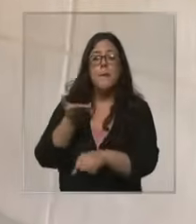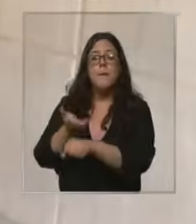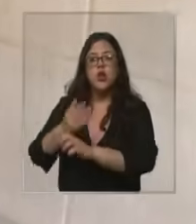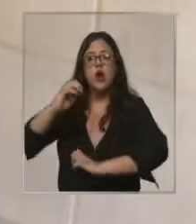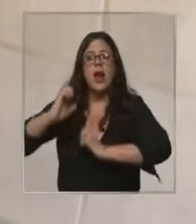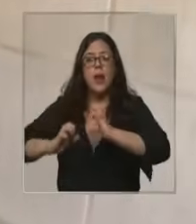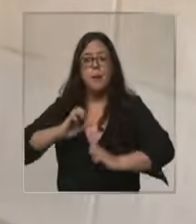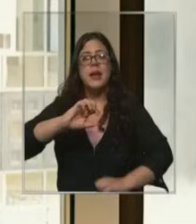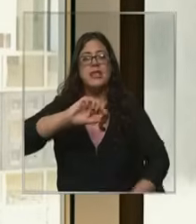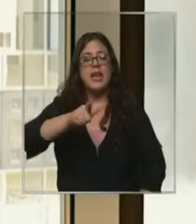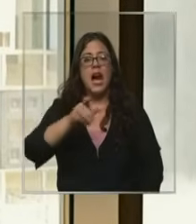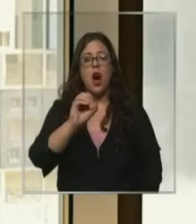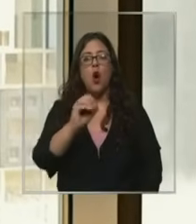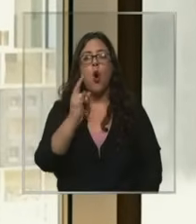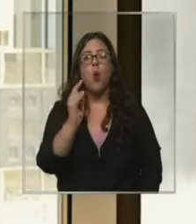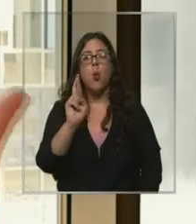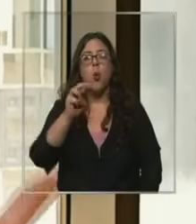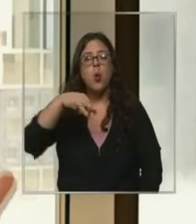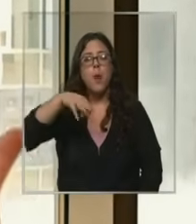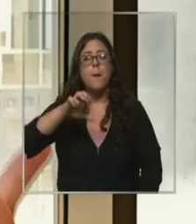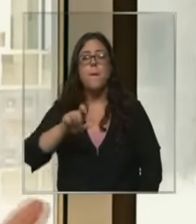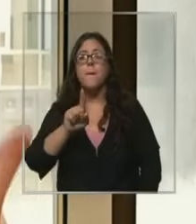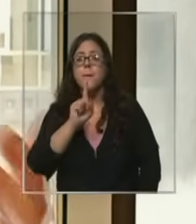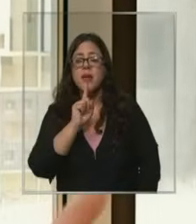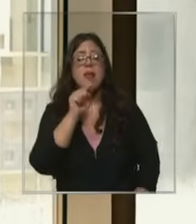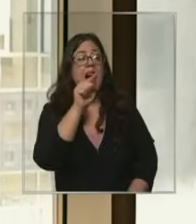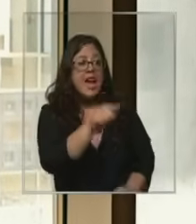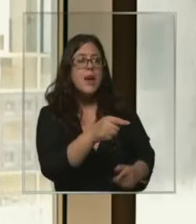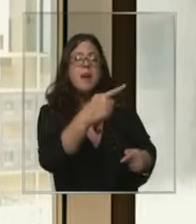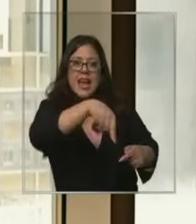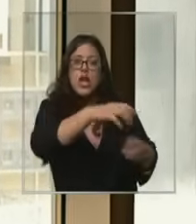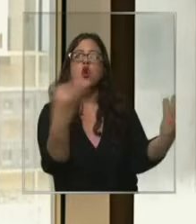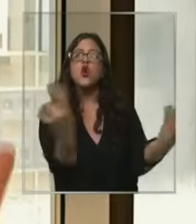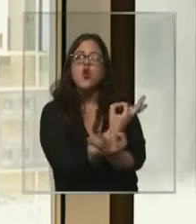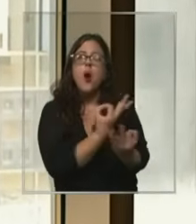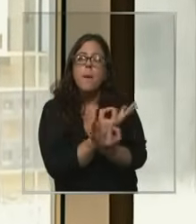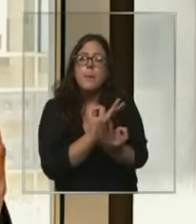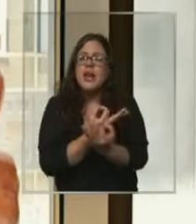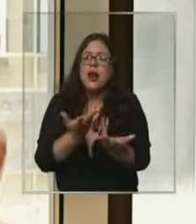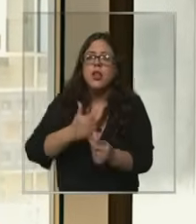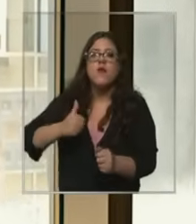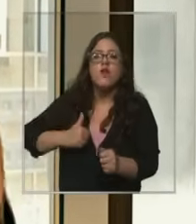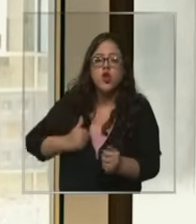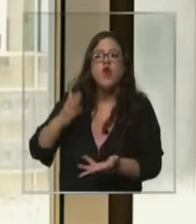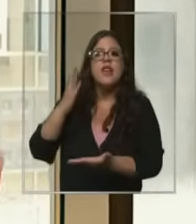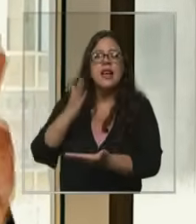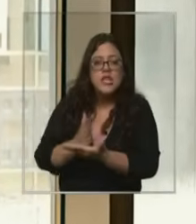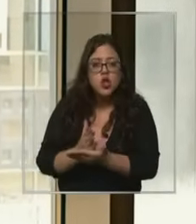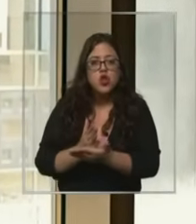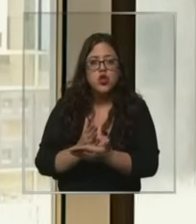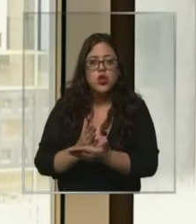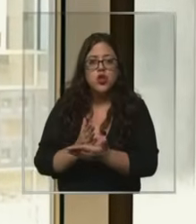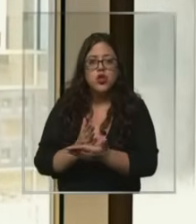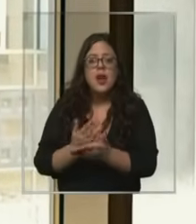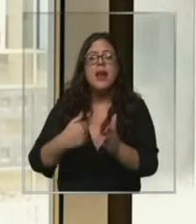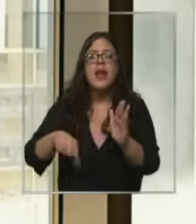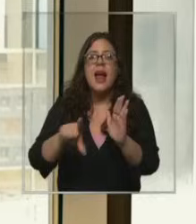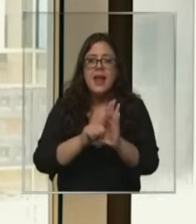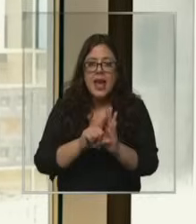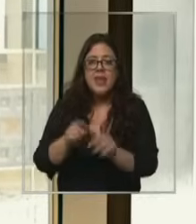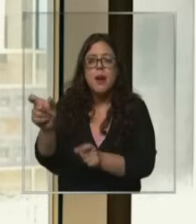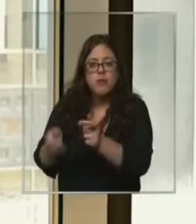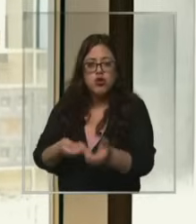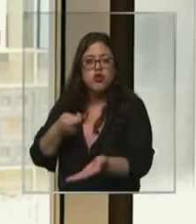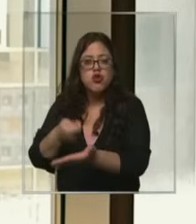empresa Gourmet. Para que la empresa nos indique de qué manera está cumpliendo con la obligación que está establecida la ley del